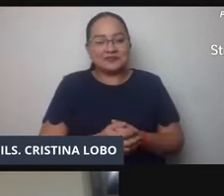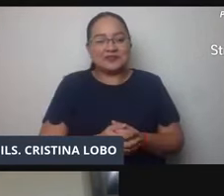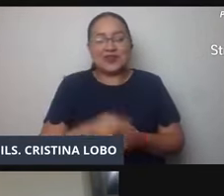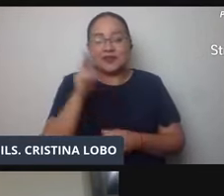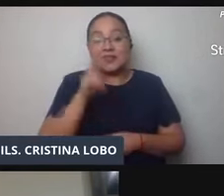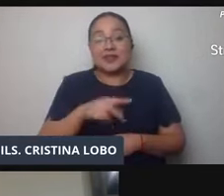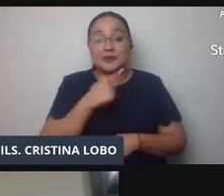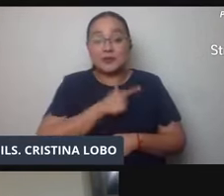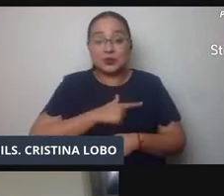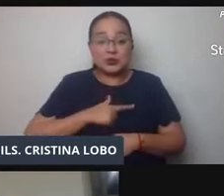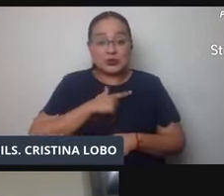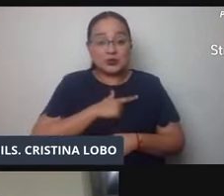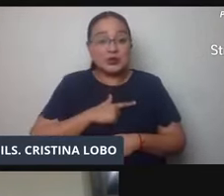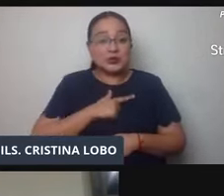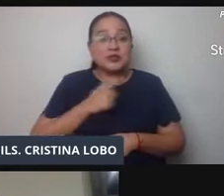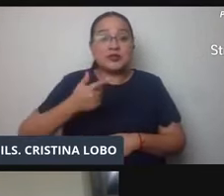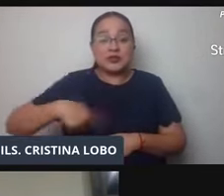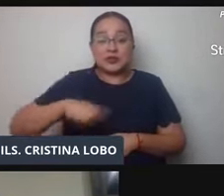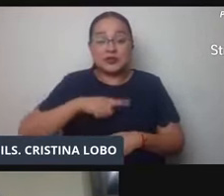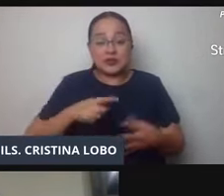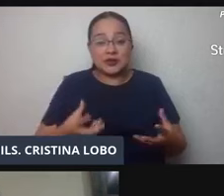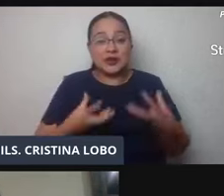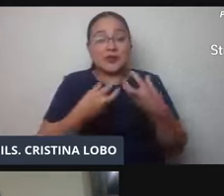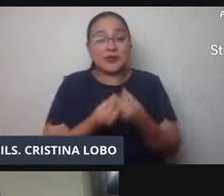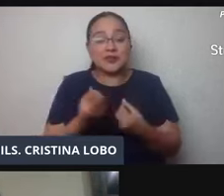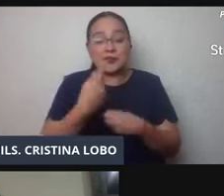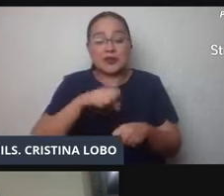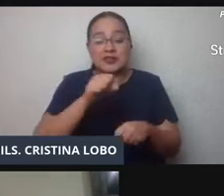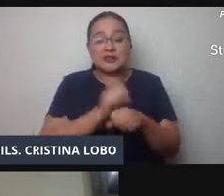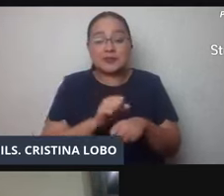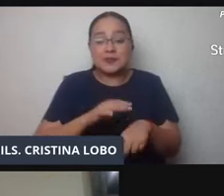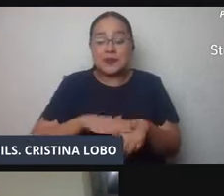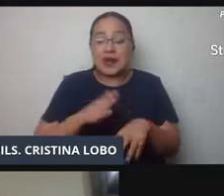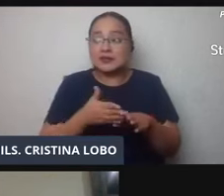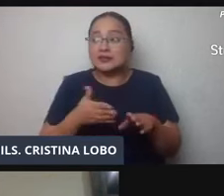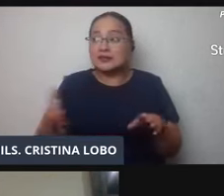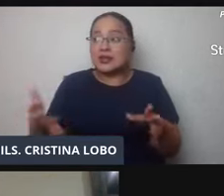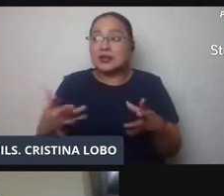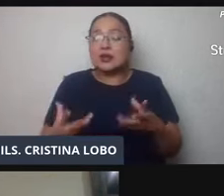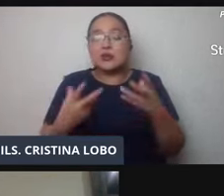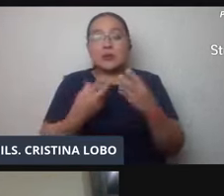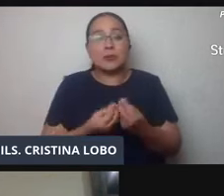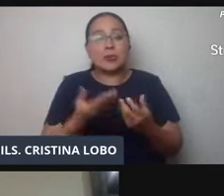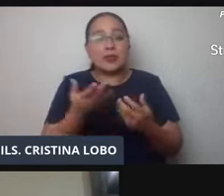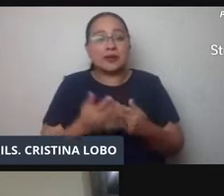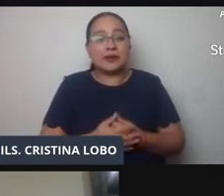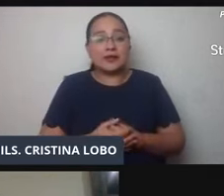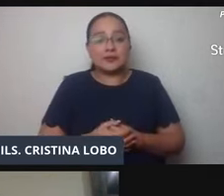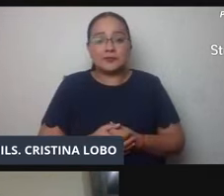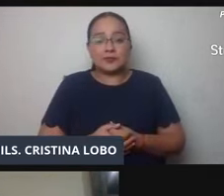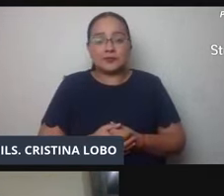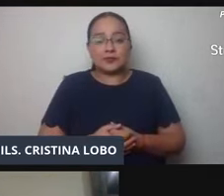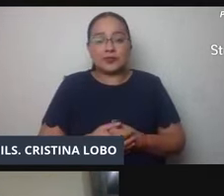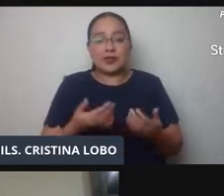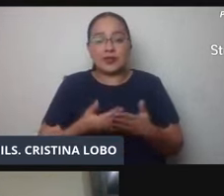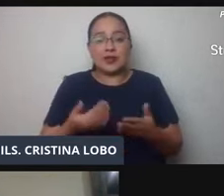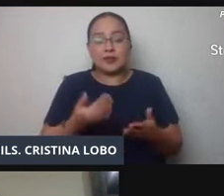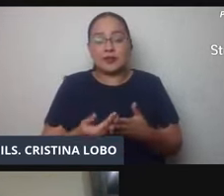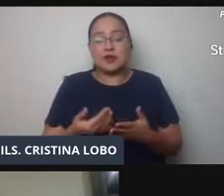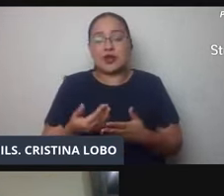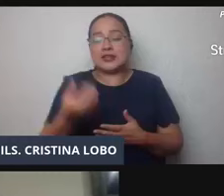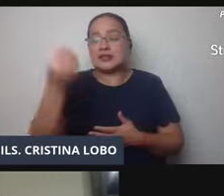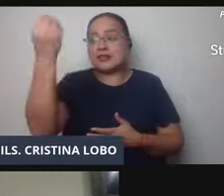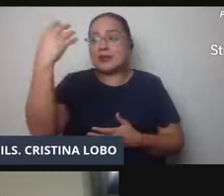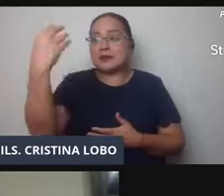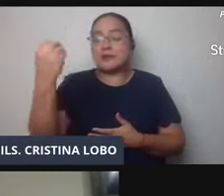placer estar una semana más con ustedes. Ya en semáforo anaranjado, estemos